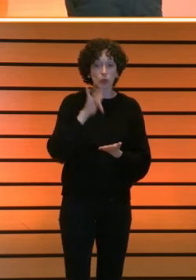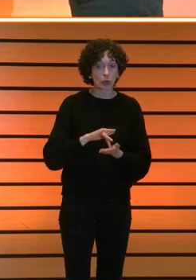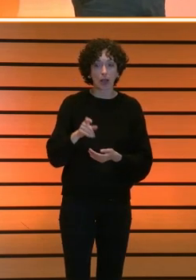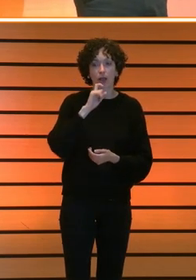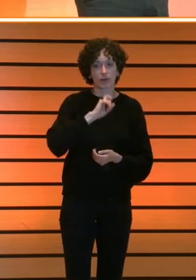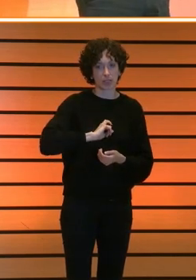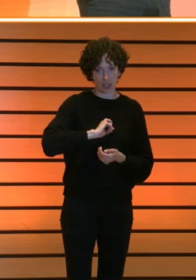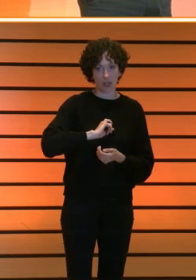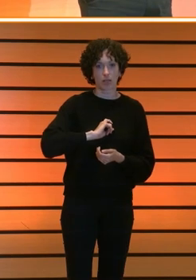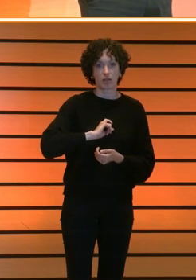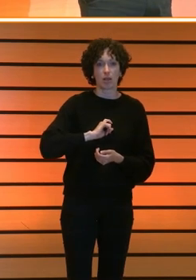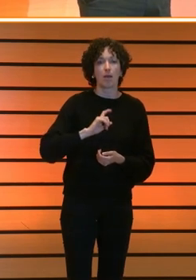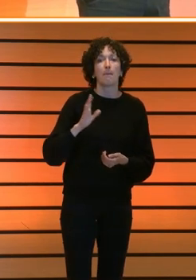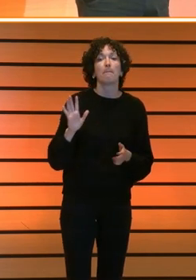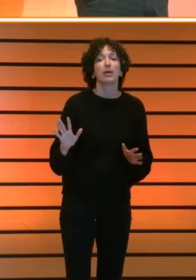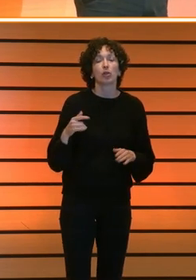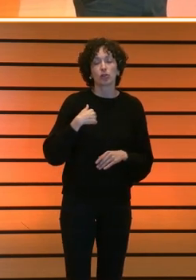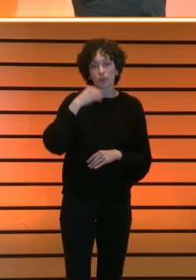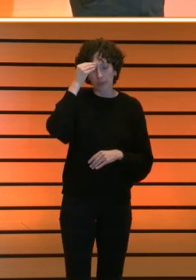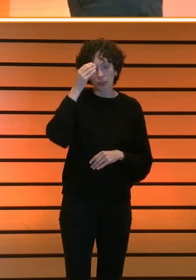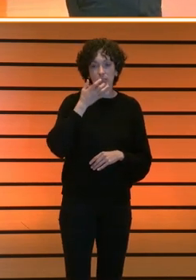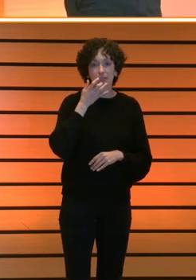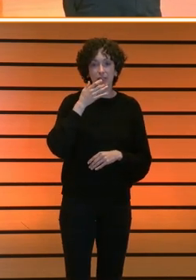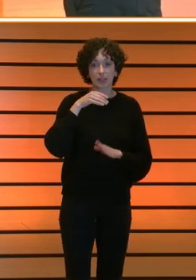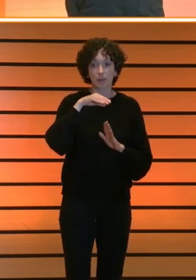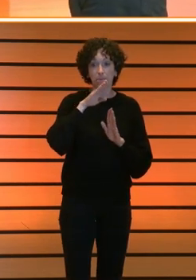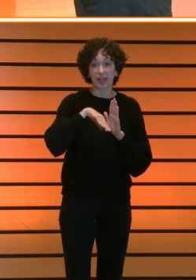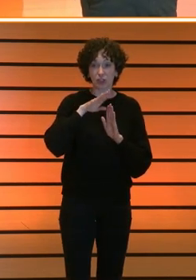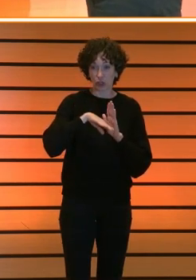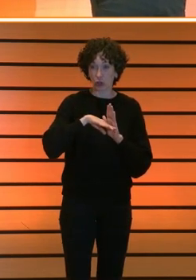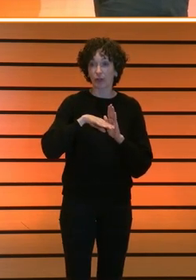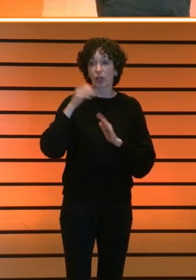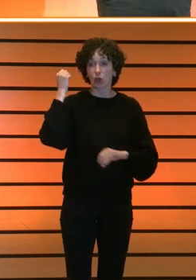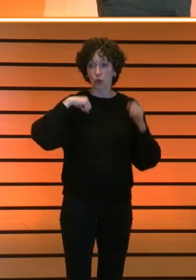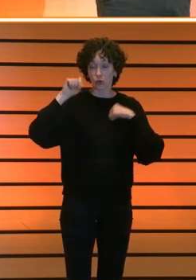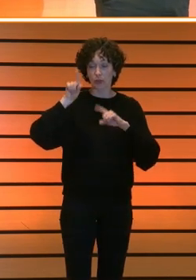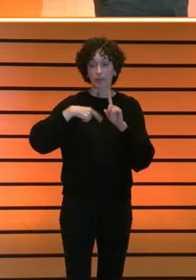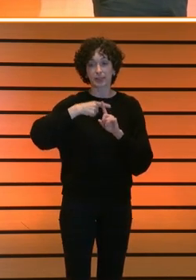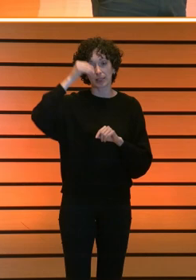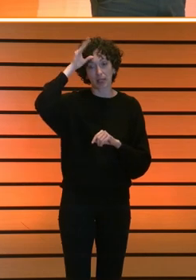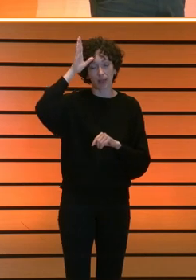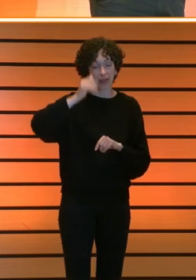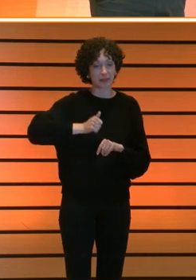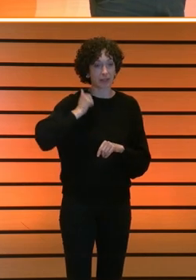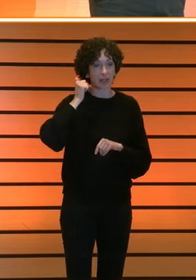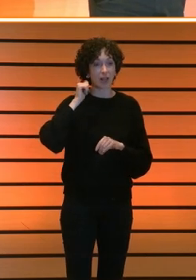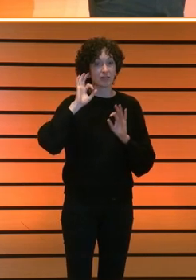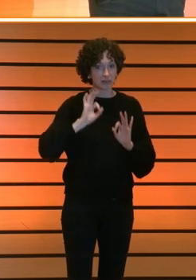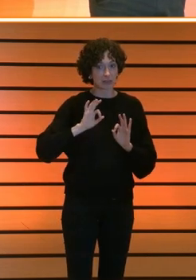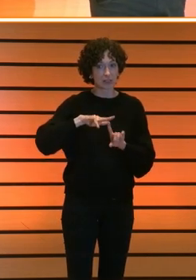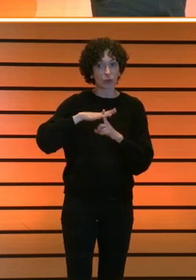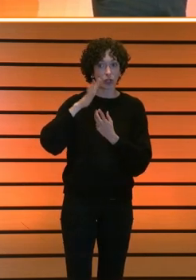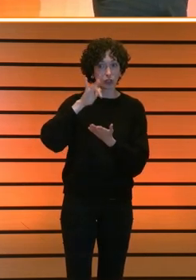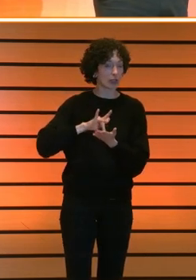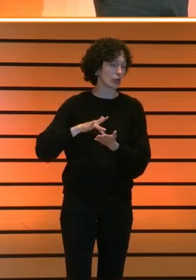evento Yo creo que con patrones de conducta de Inteligencia artificial podemos conseguir que los sucesos no